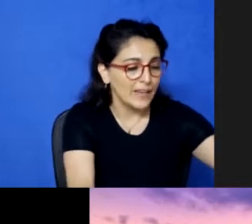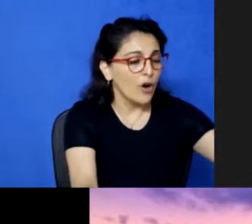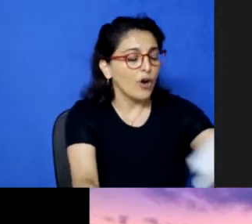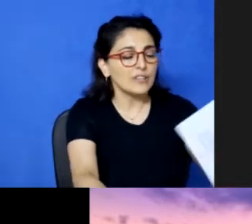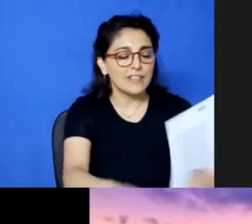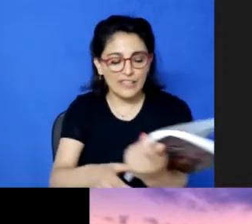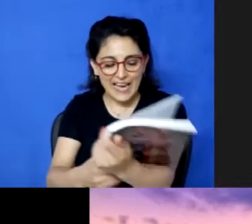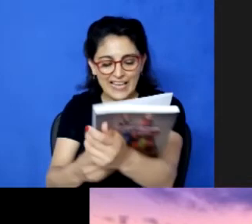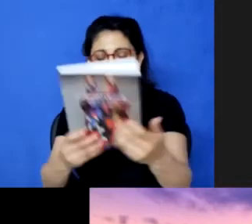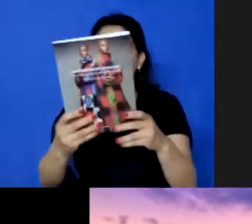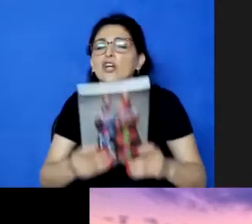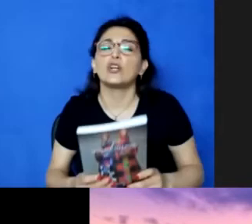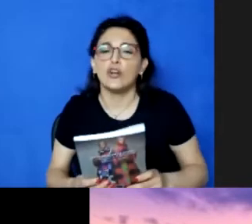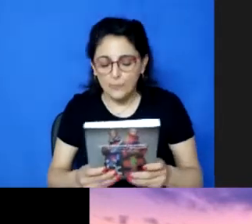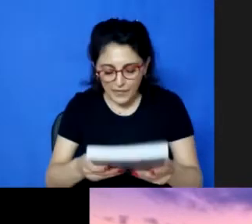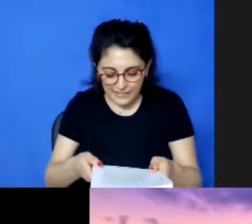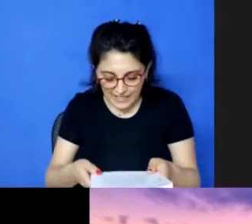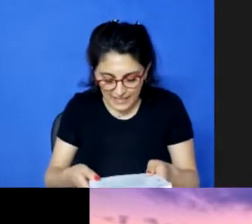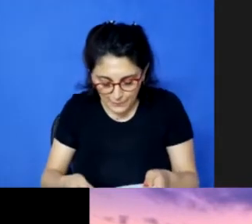pendiente. Otra editorial que